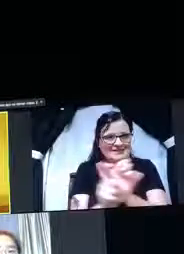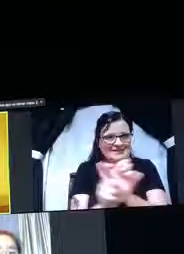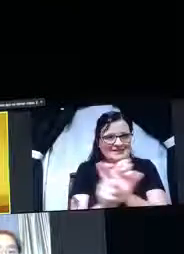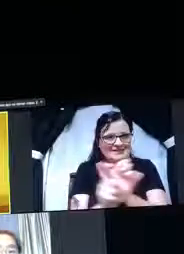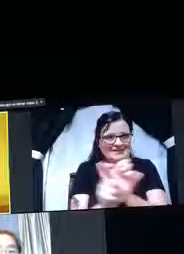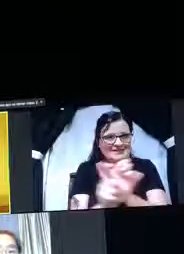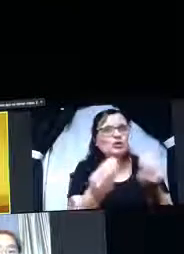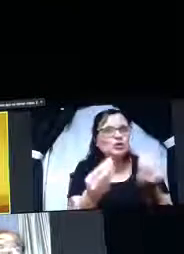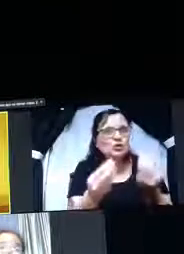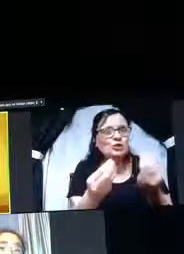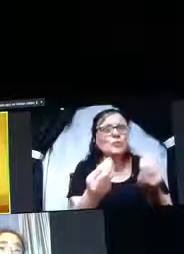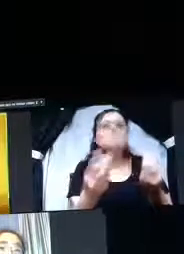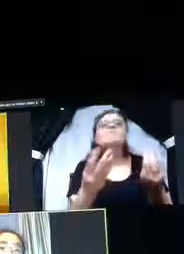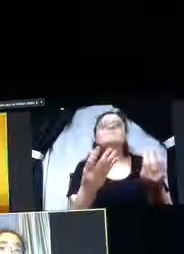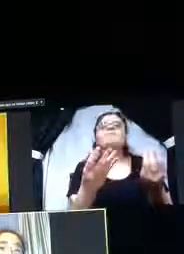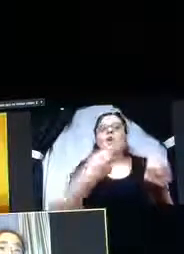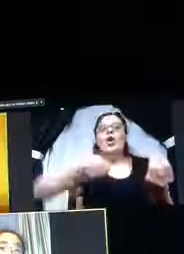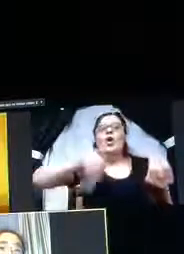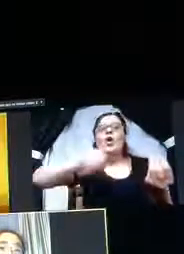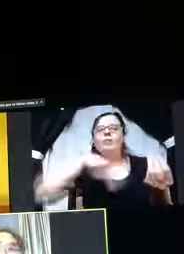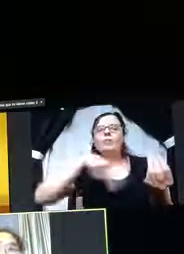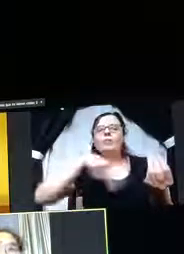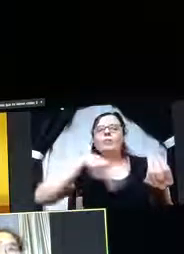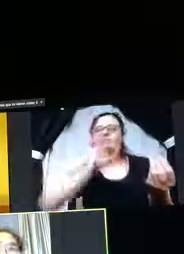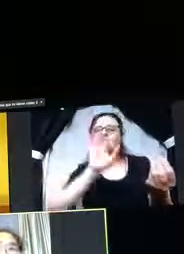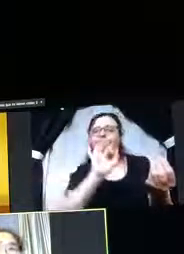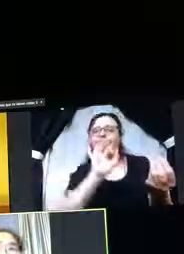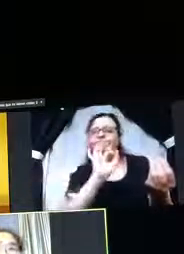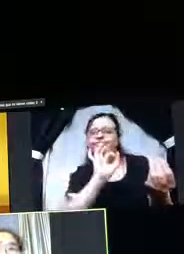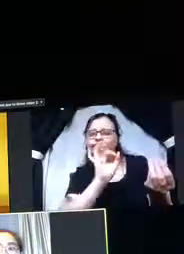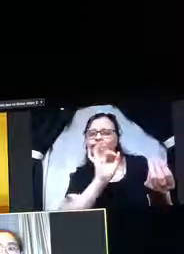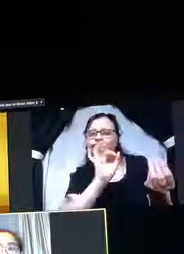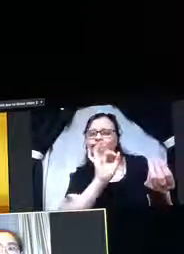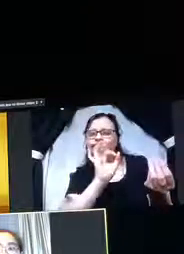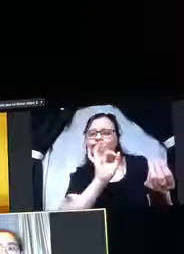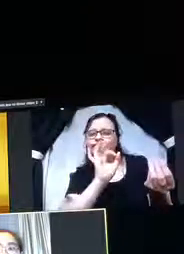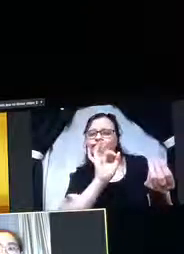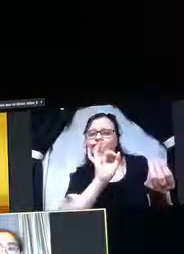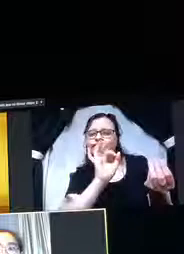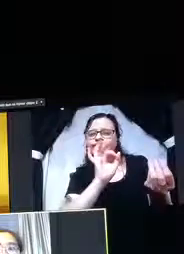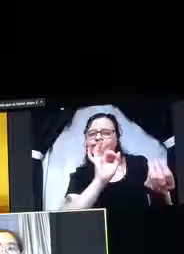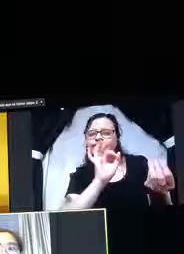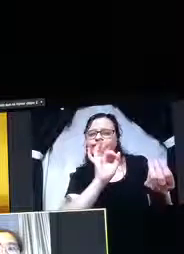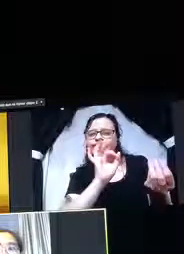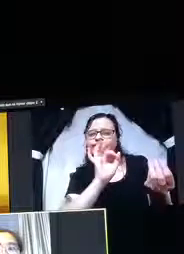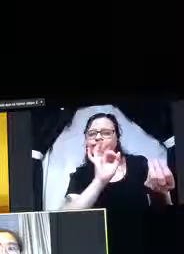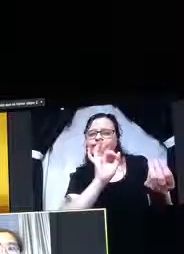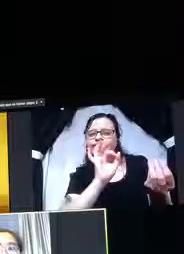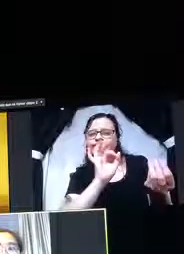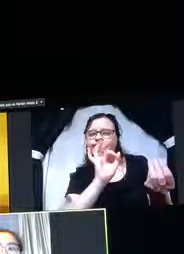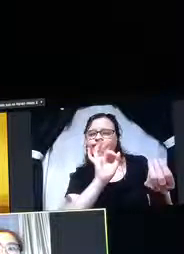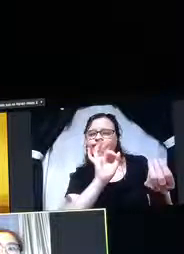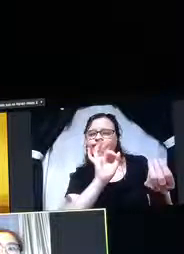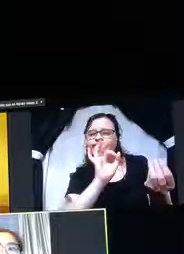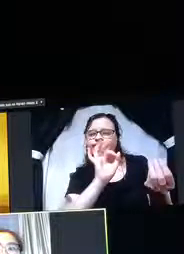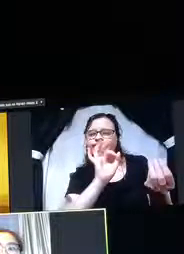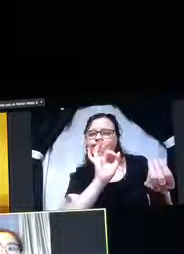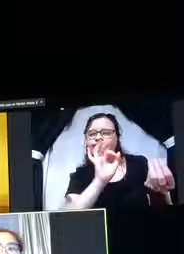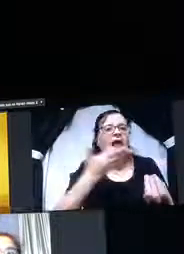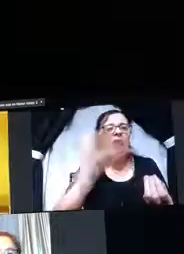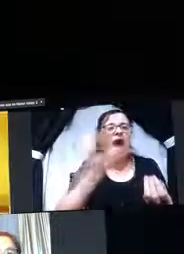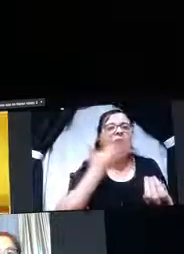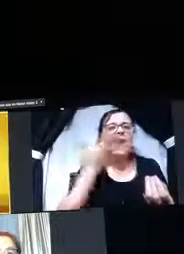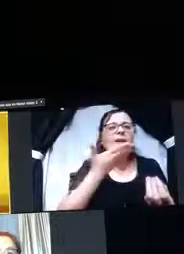O sea, nosotros Totalmente. aprendimos a hablar sin necesidad de nombrar objeto